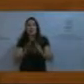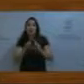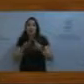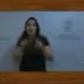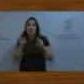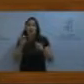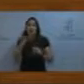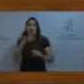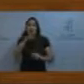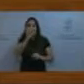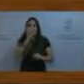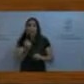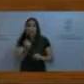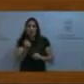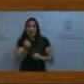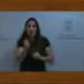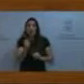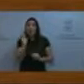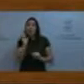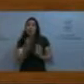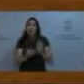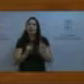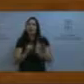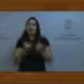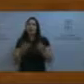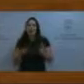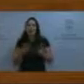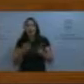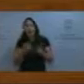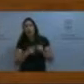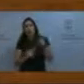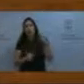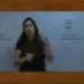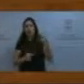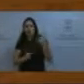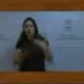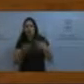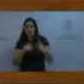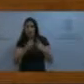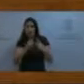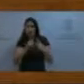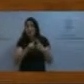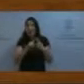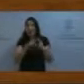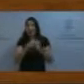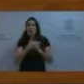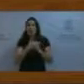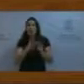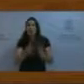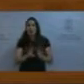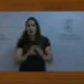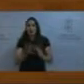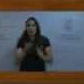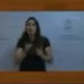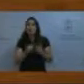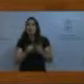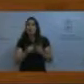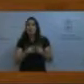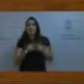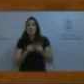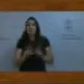para hablar de dos cosas, señorías. Una, de la situación de la sociedad y dos, de su funcionamiento, ¿no?